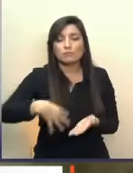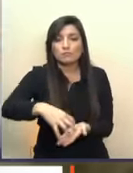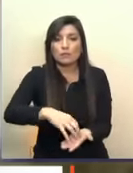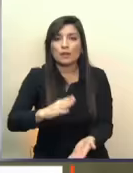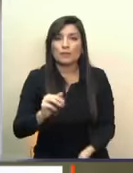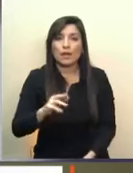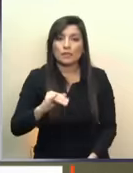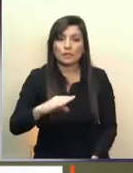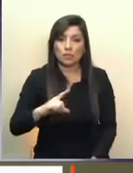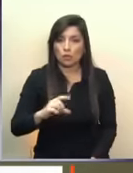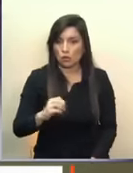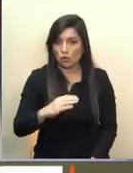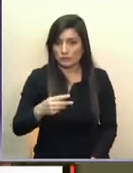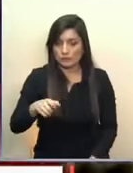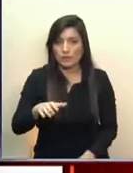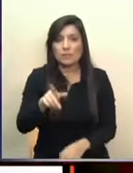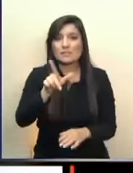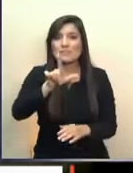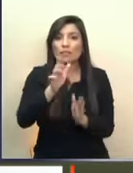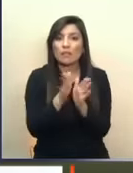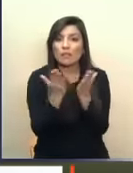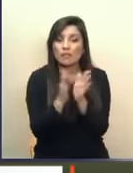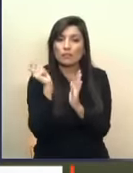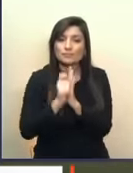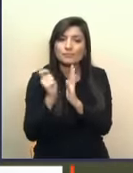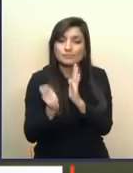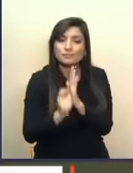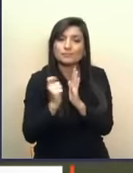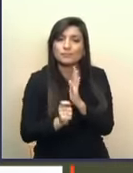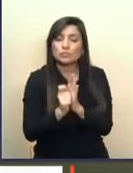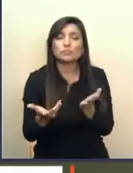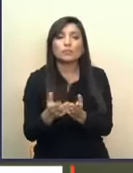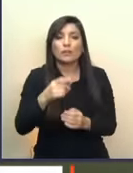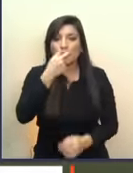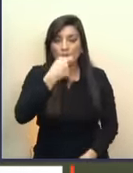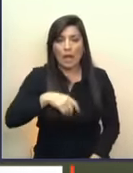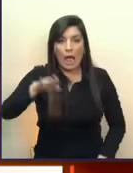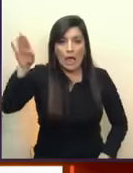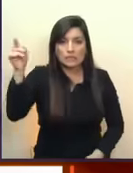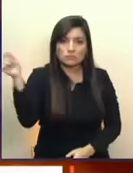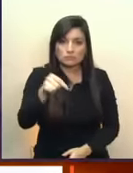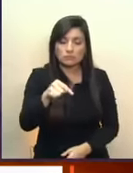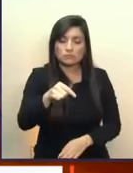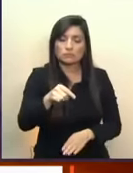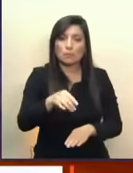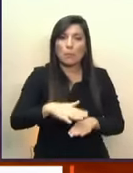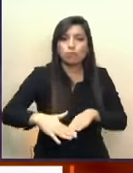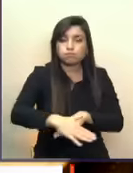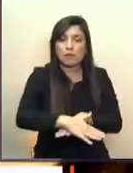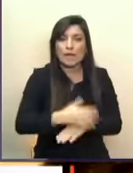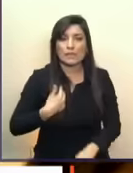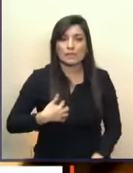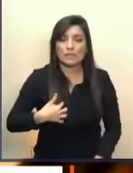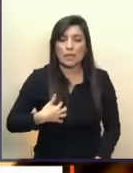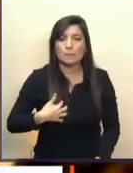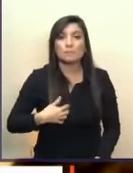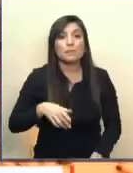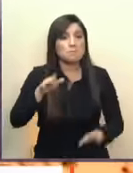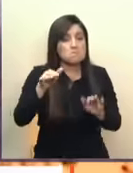7 libros sobre la llegada de nazis a la Patagonia argentina. En ellos plantea que el mismo Hitler pasó cerca